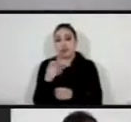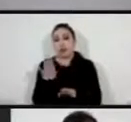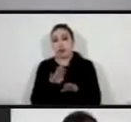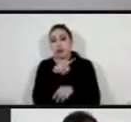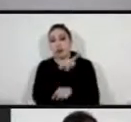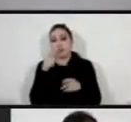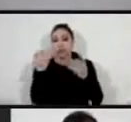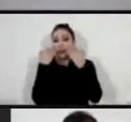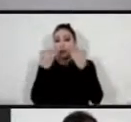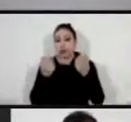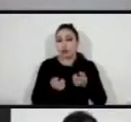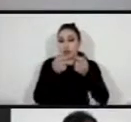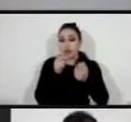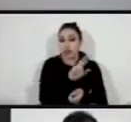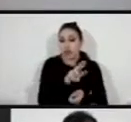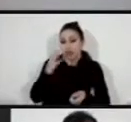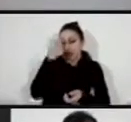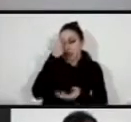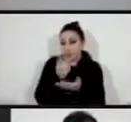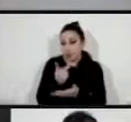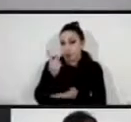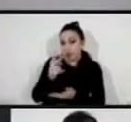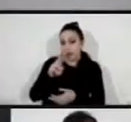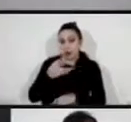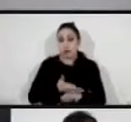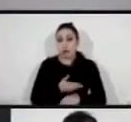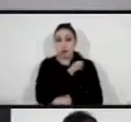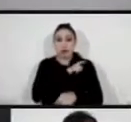entrega, una entrega especial en medio